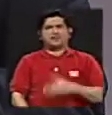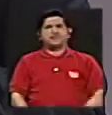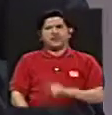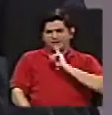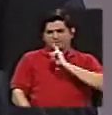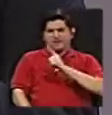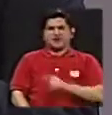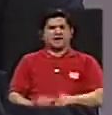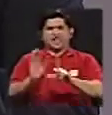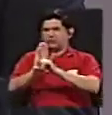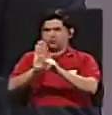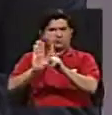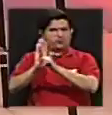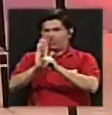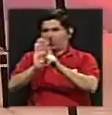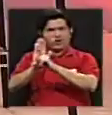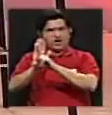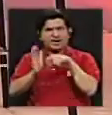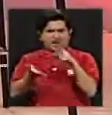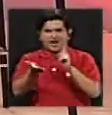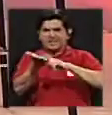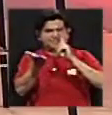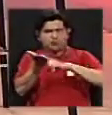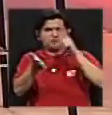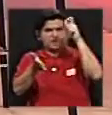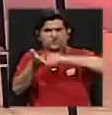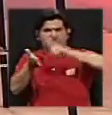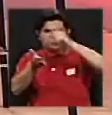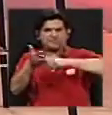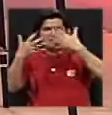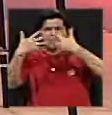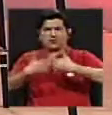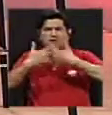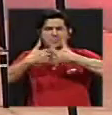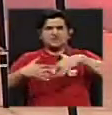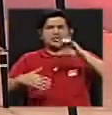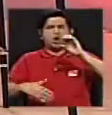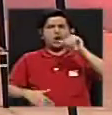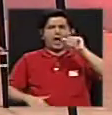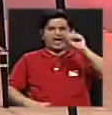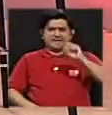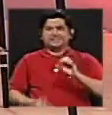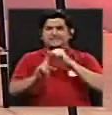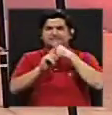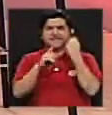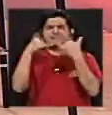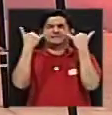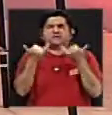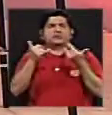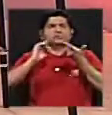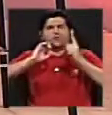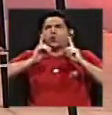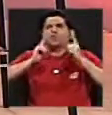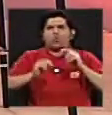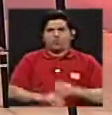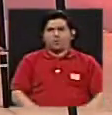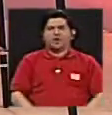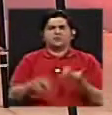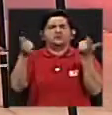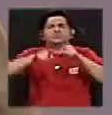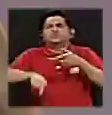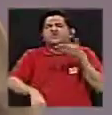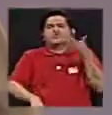declare la ilegalidad del contrato que se había firmado con la empresa OAS. ¿Cuál es la situación actual? ¿Qué es lo que está